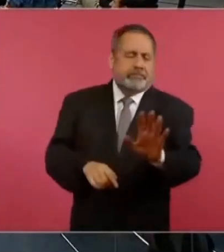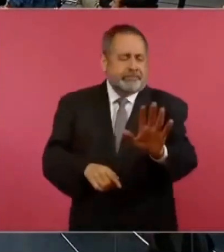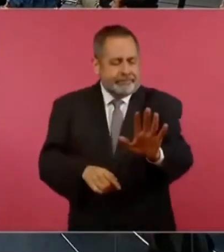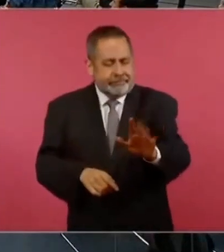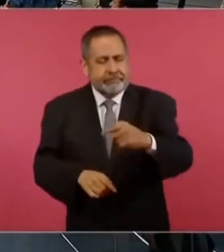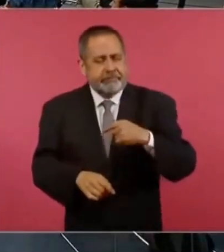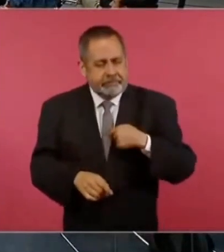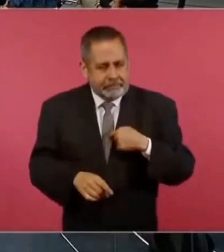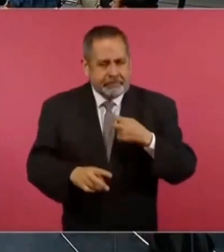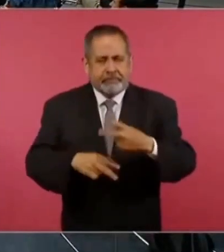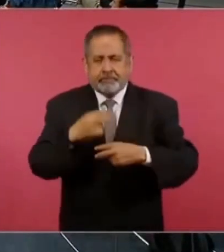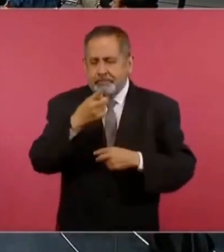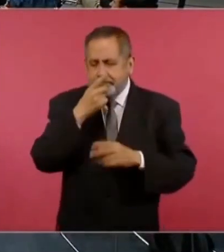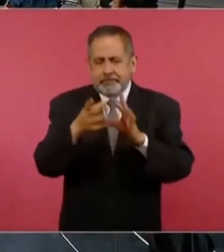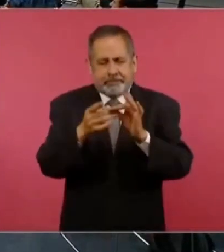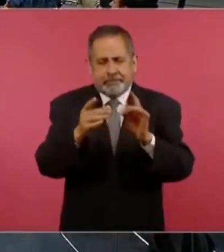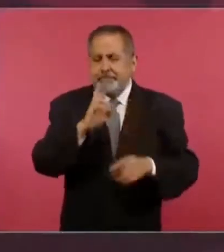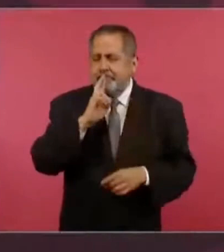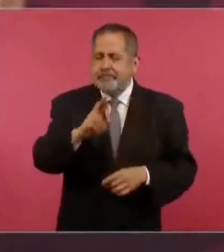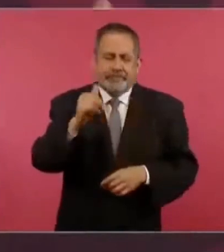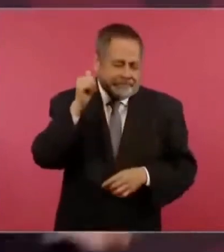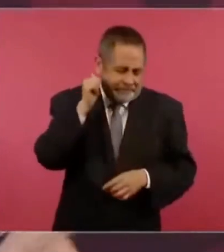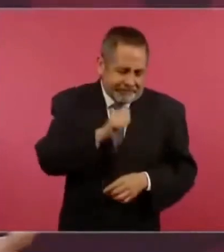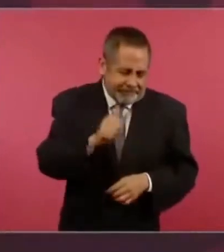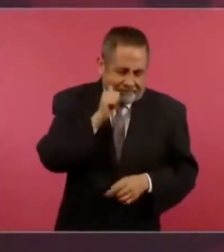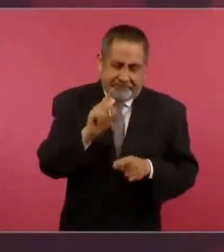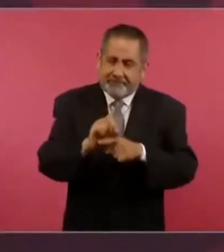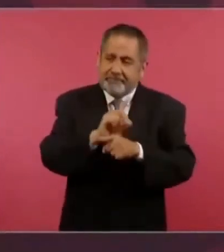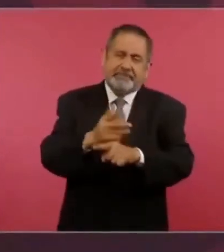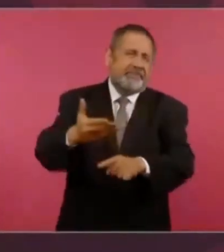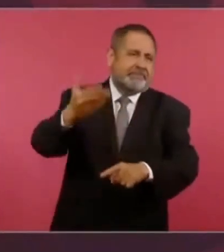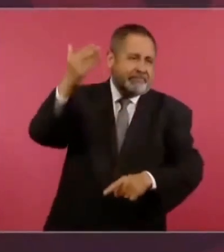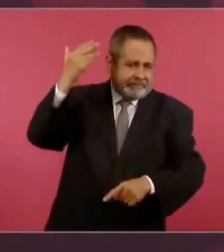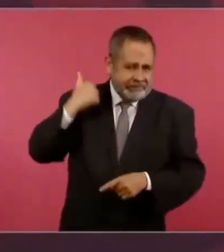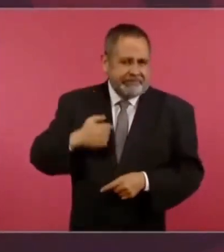dicho aquí, desde antes de la campaña.